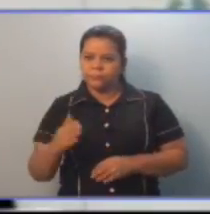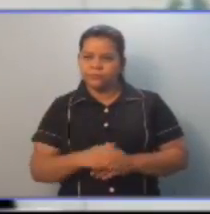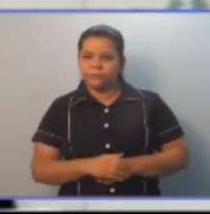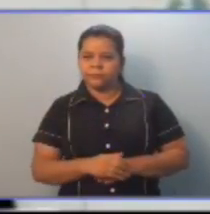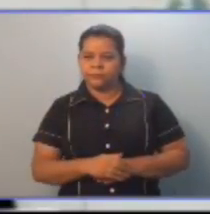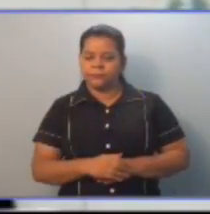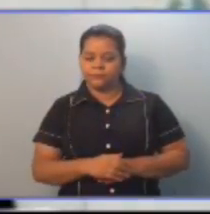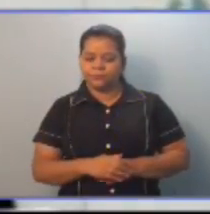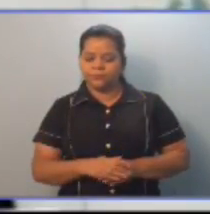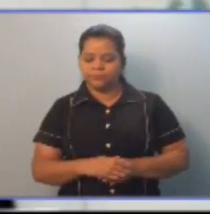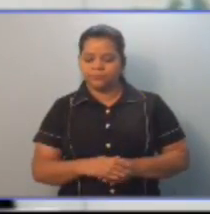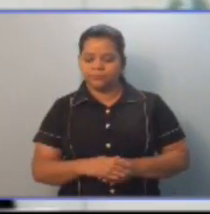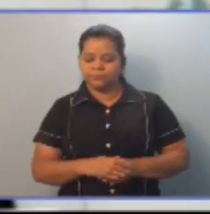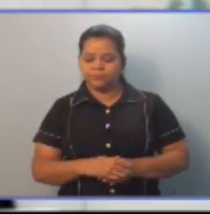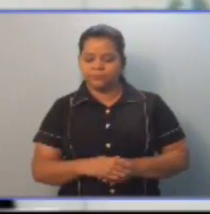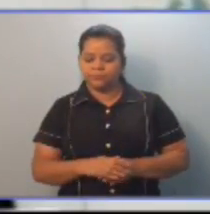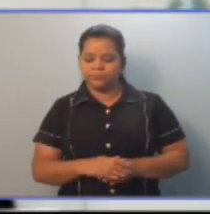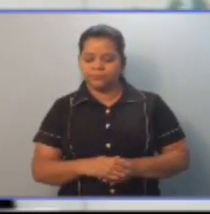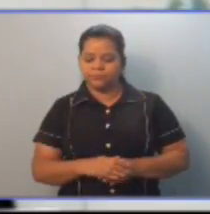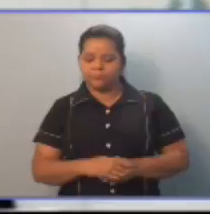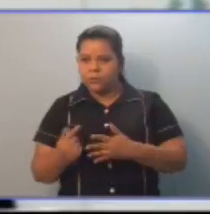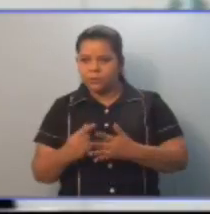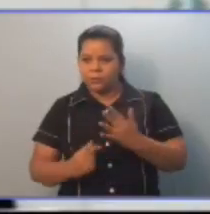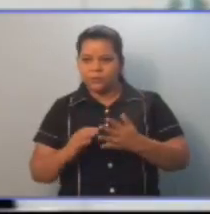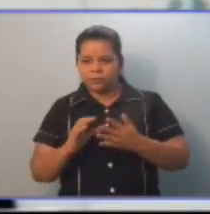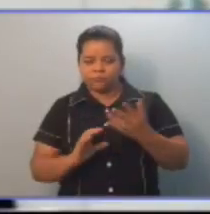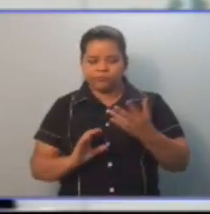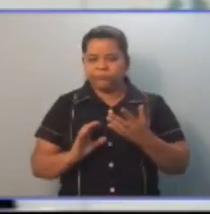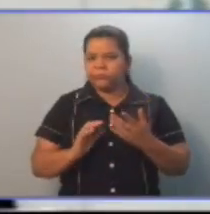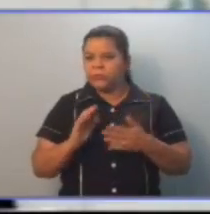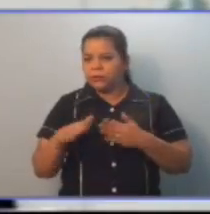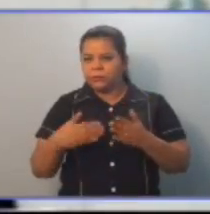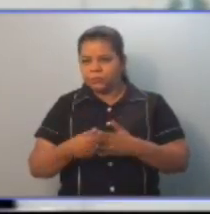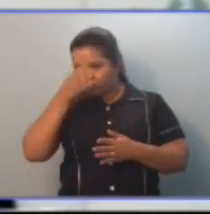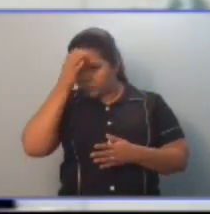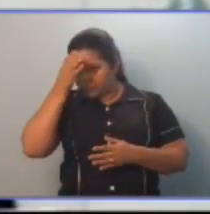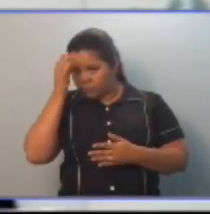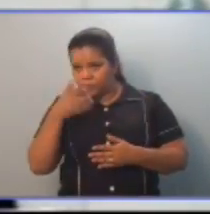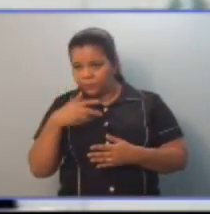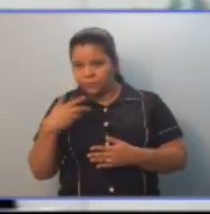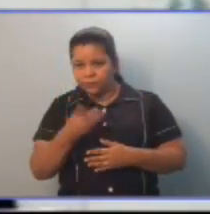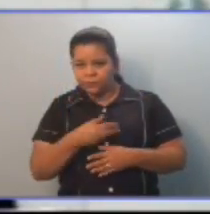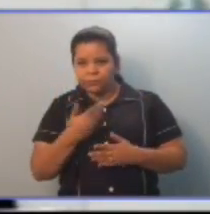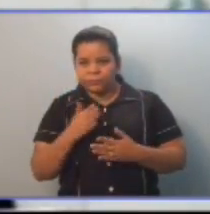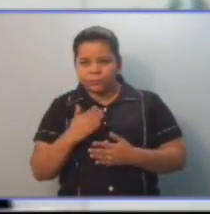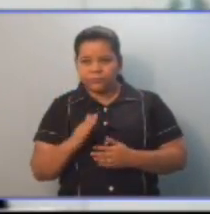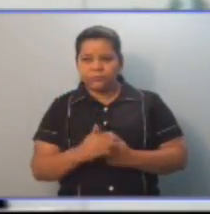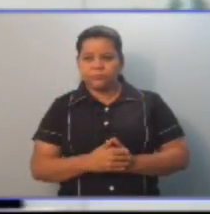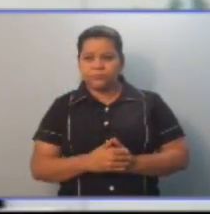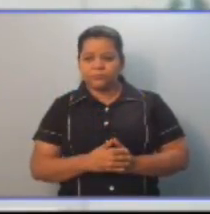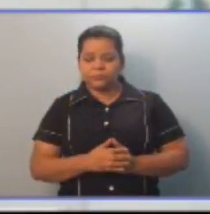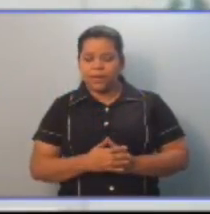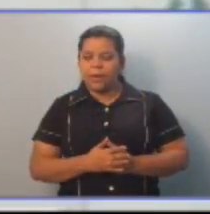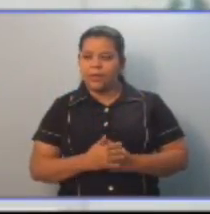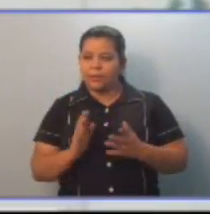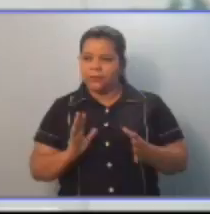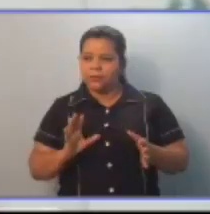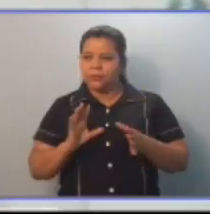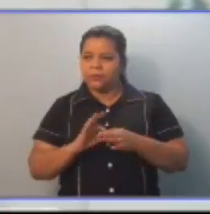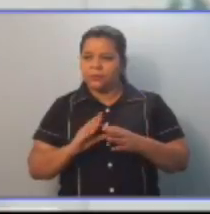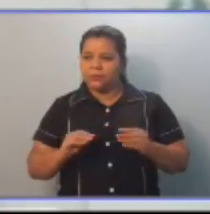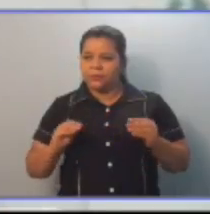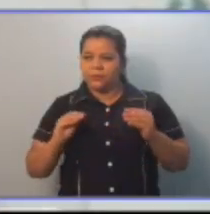puntuales, básicos de derecho procesal y procesal constitucional, la terminología que se utiliza. Si uno ve, por ejemplo, en el proceso constitucional de amparo,